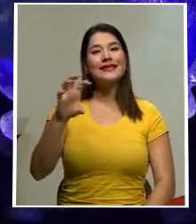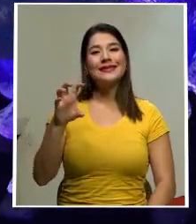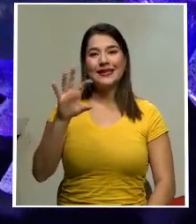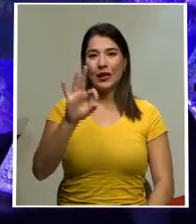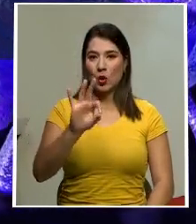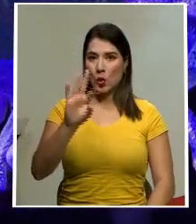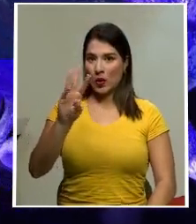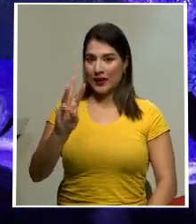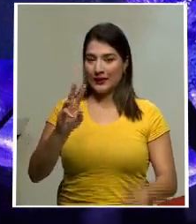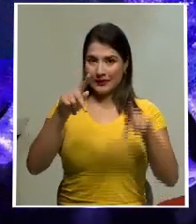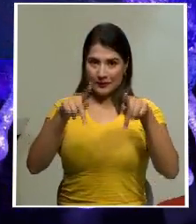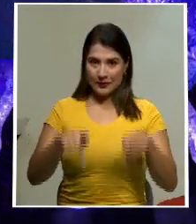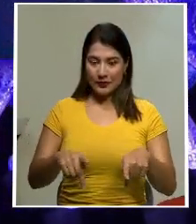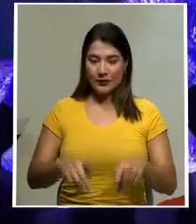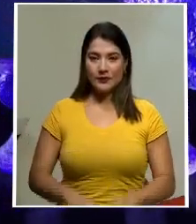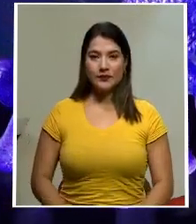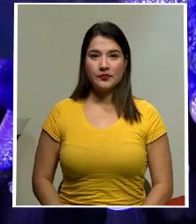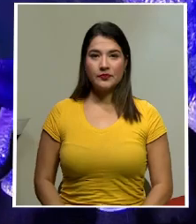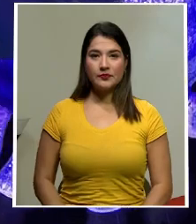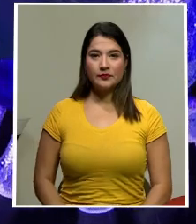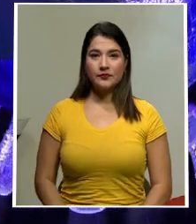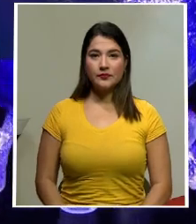3.696.